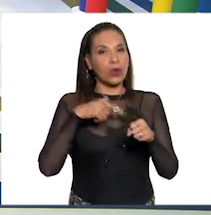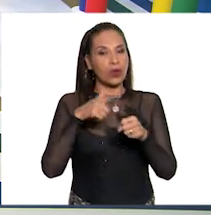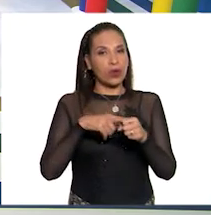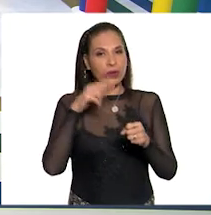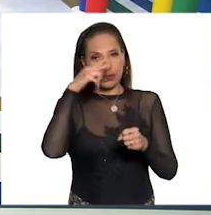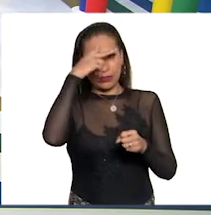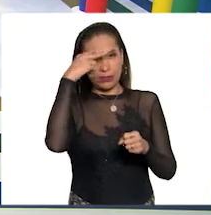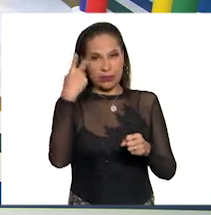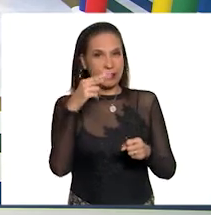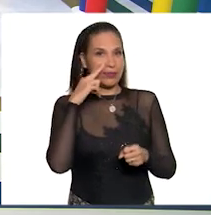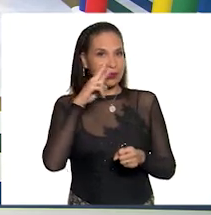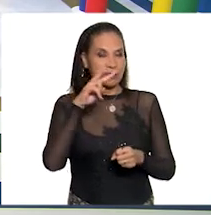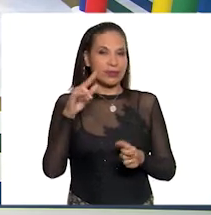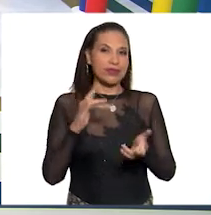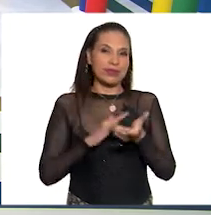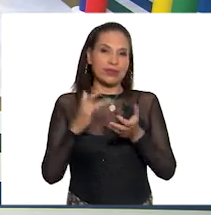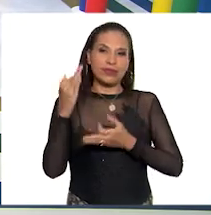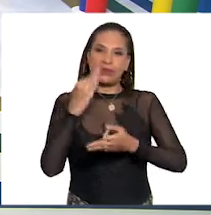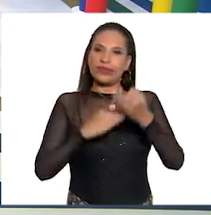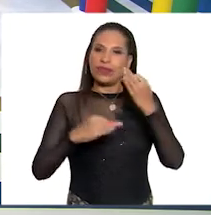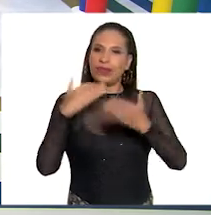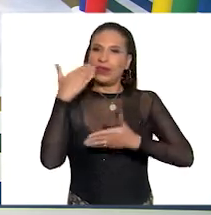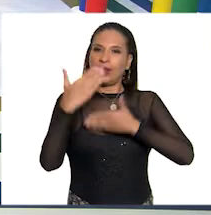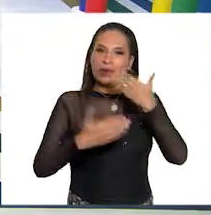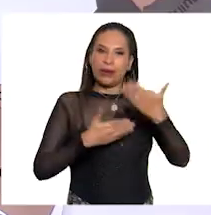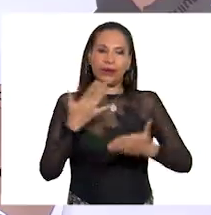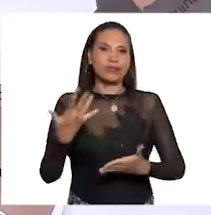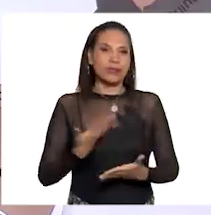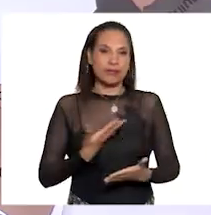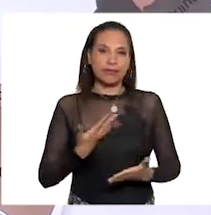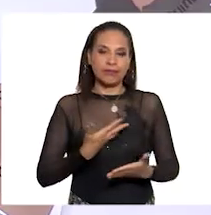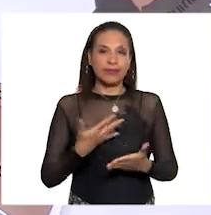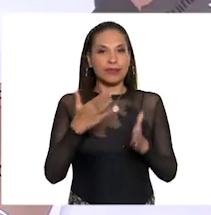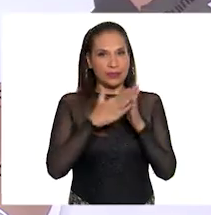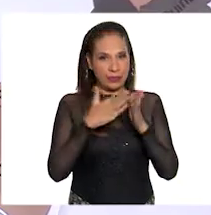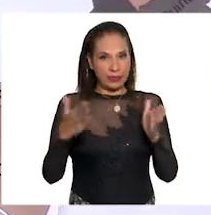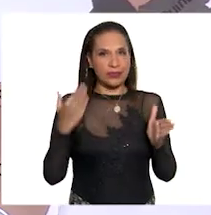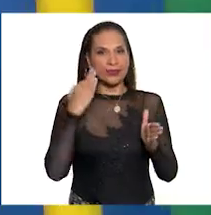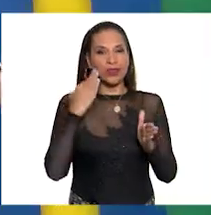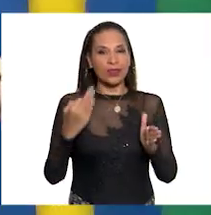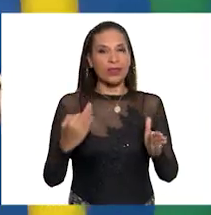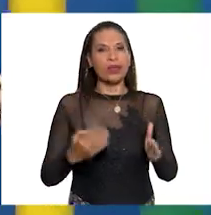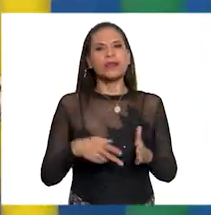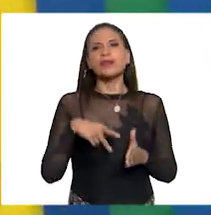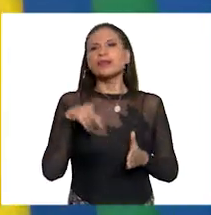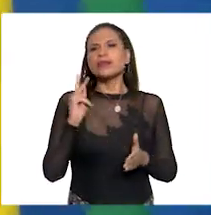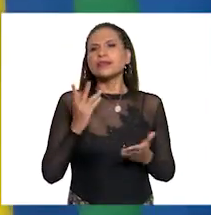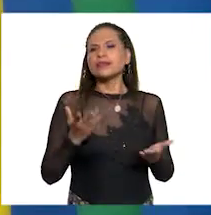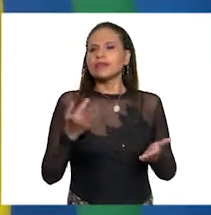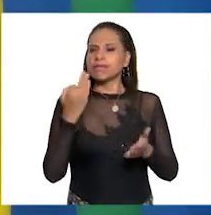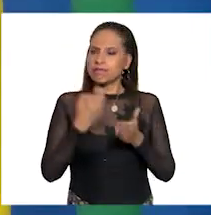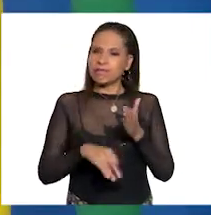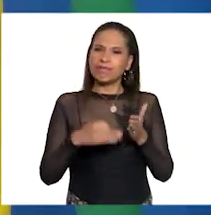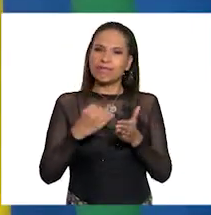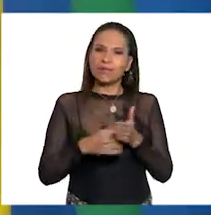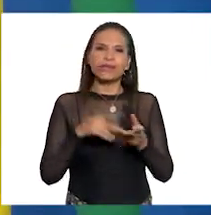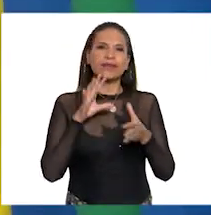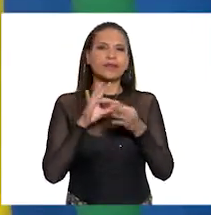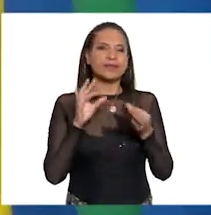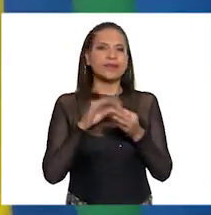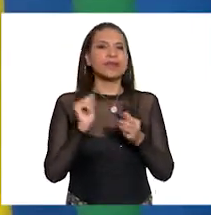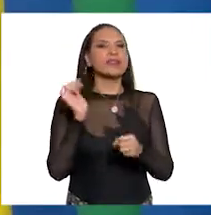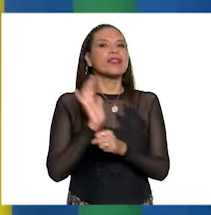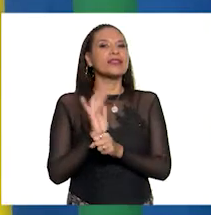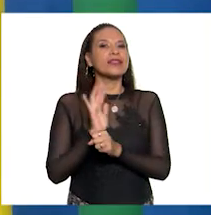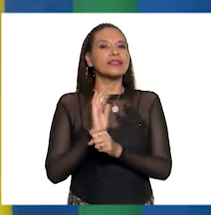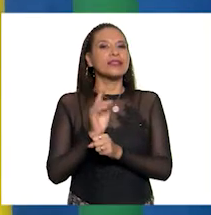quedando México, gracias a todos los avances que hemos tenido desde entonces. Pero aún nos falta hablar del cine